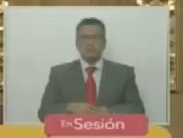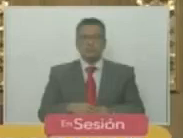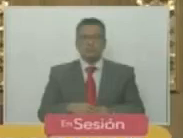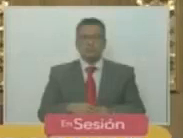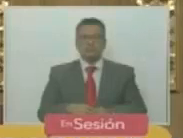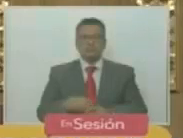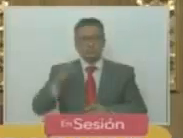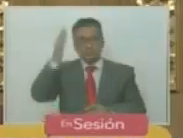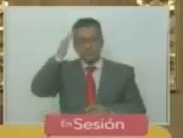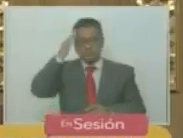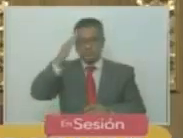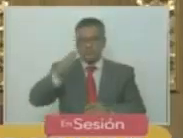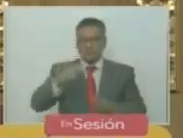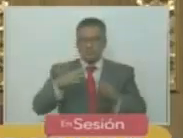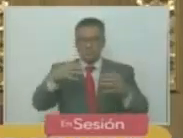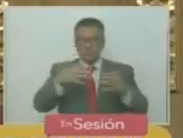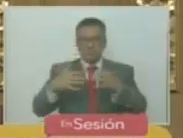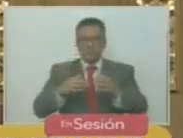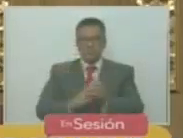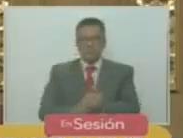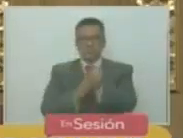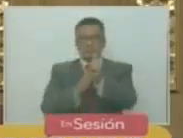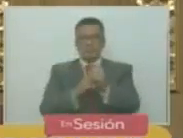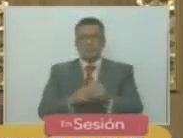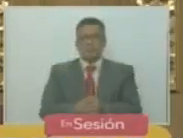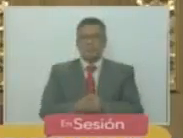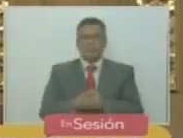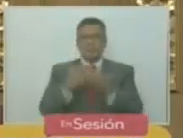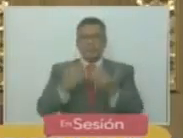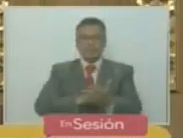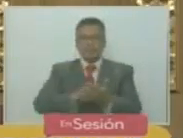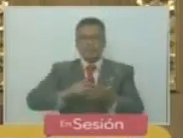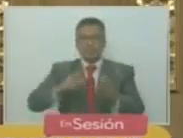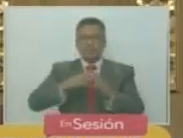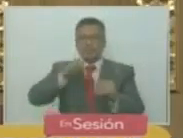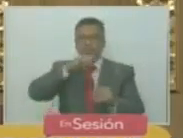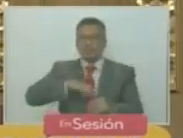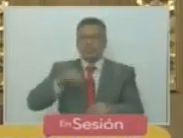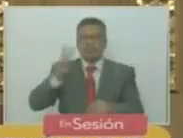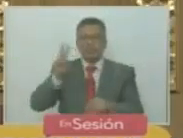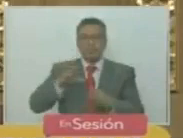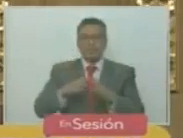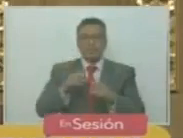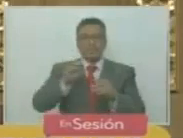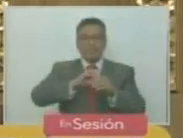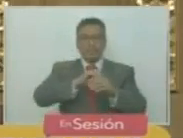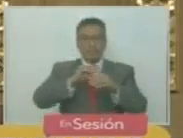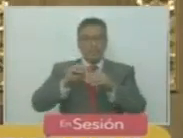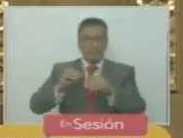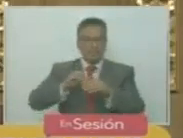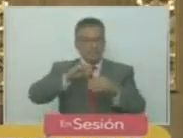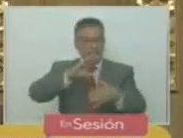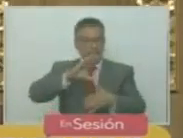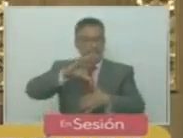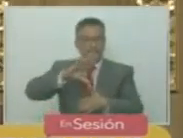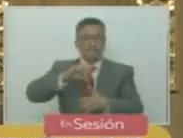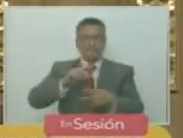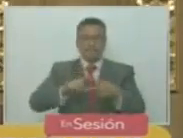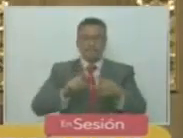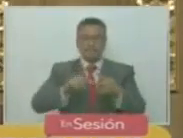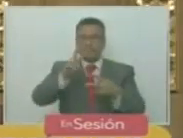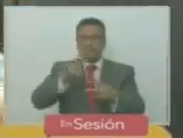en reconocimiento a su lucha y su liderazgo, ya inscrito en la historia de Venezuela y del continente americano.